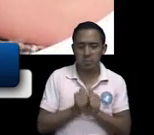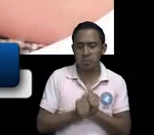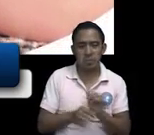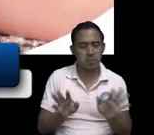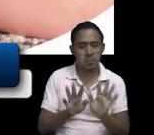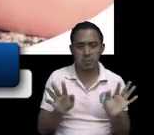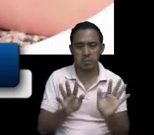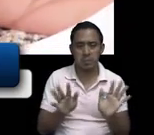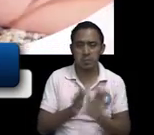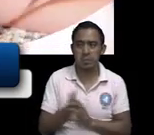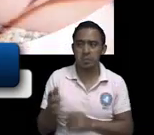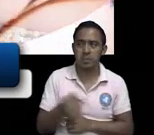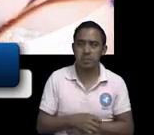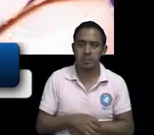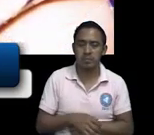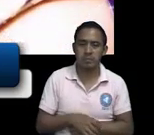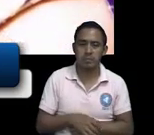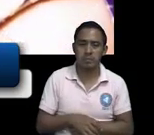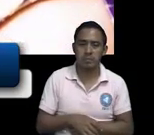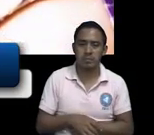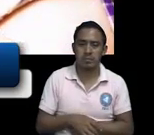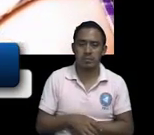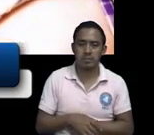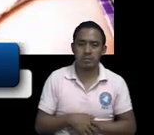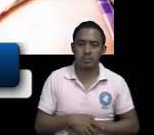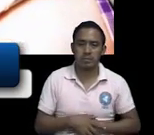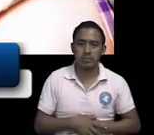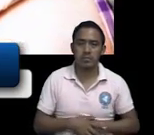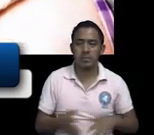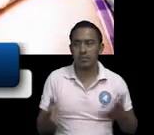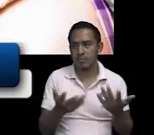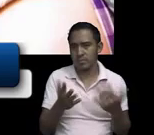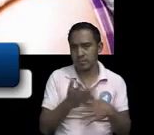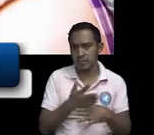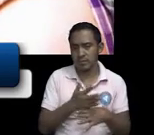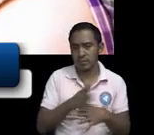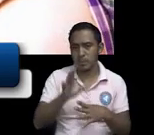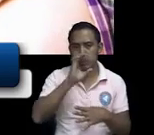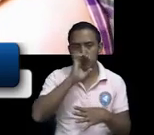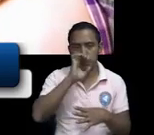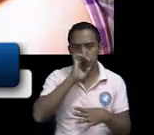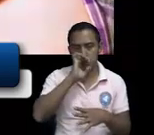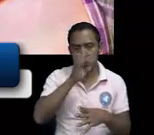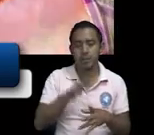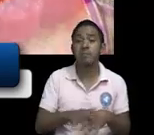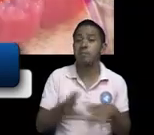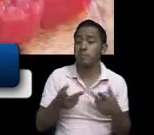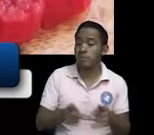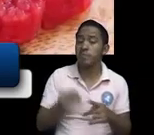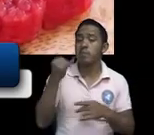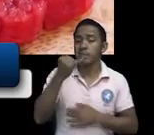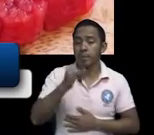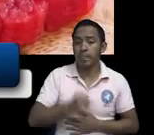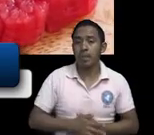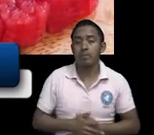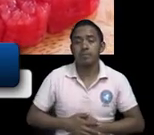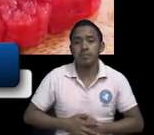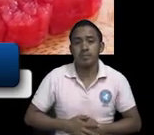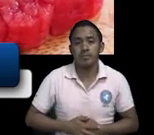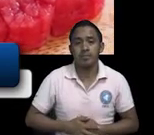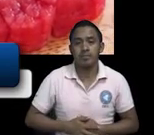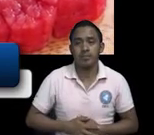Uh-huh. No hacen ese ciclo, ese salto. No es como en el caso de los cerdos. Pero sí, si